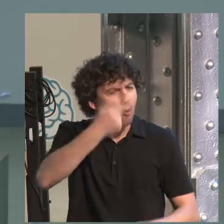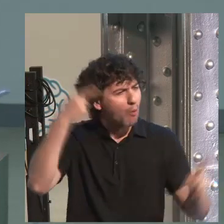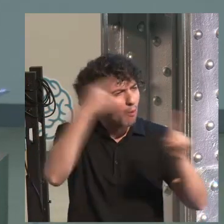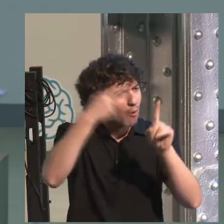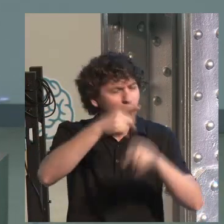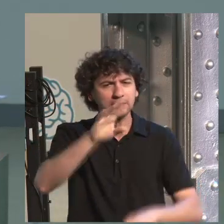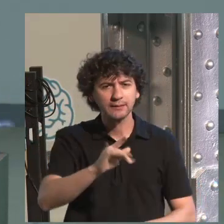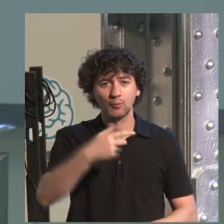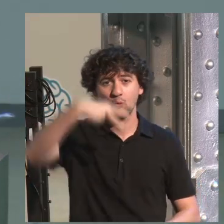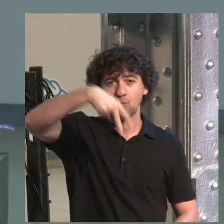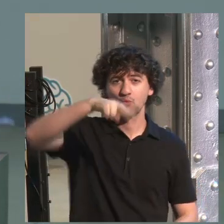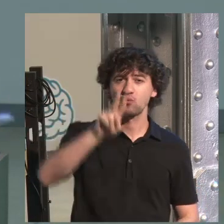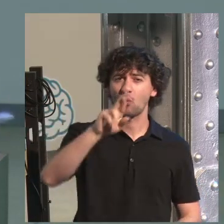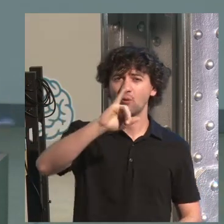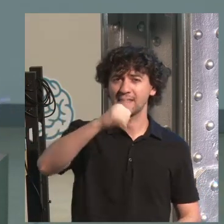Nuria Oliver